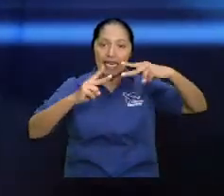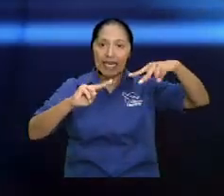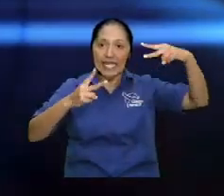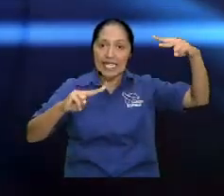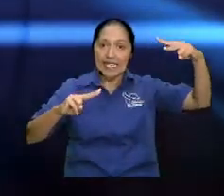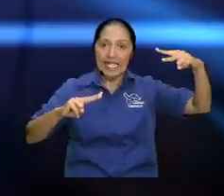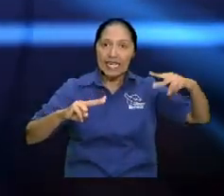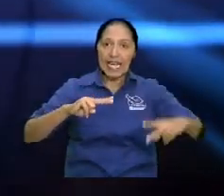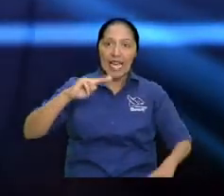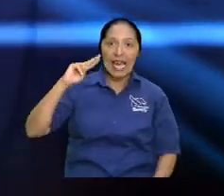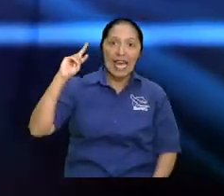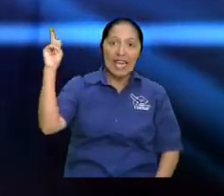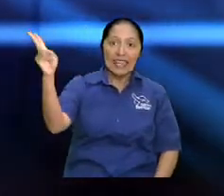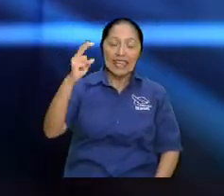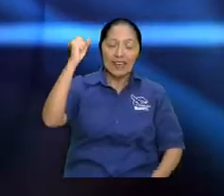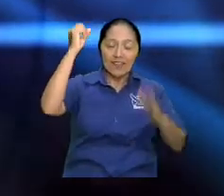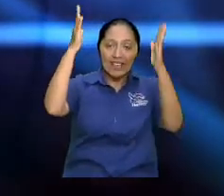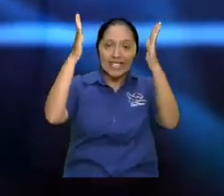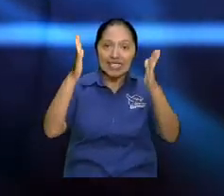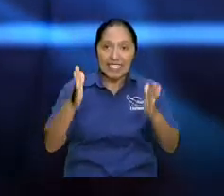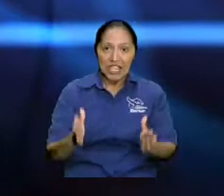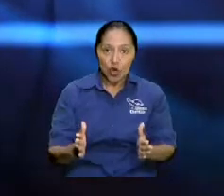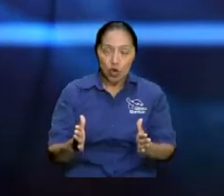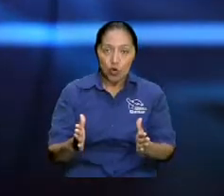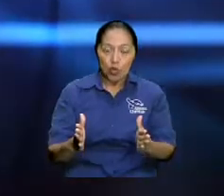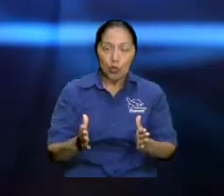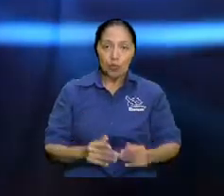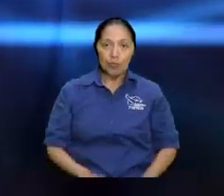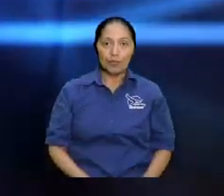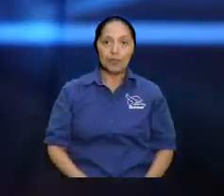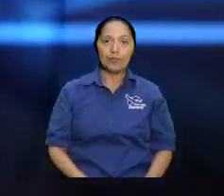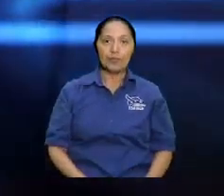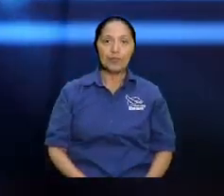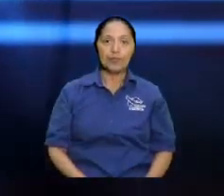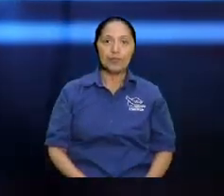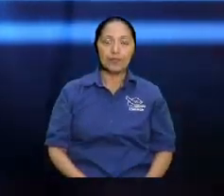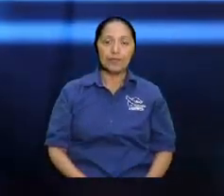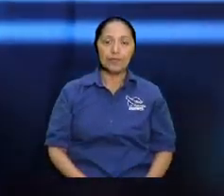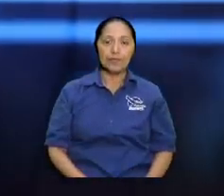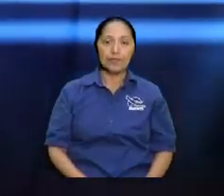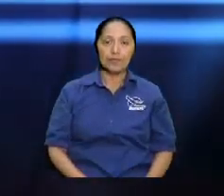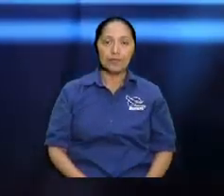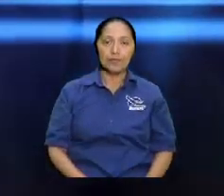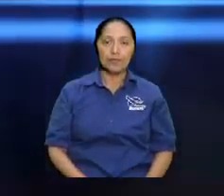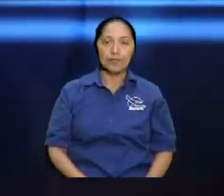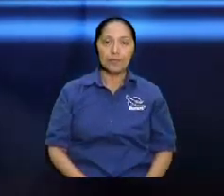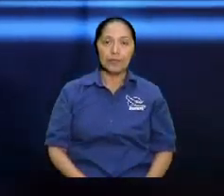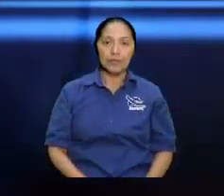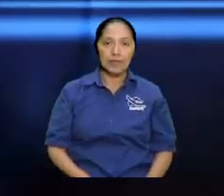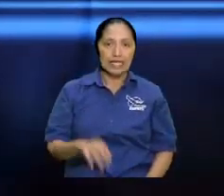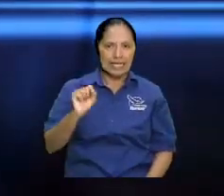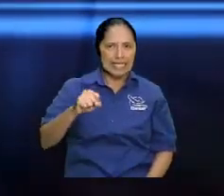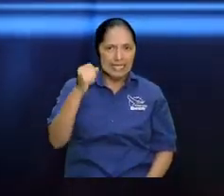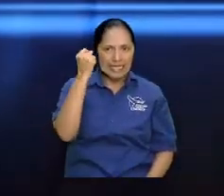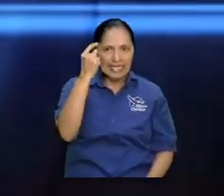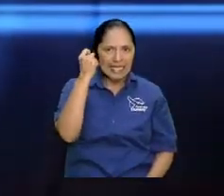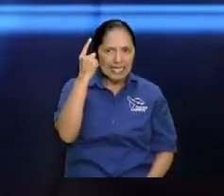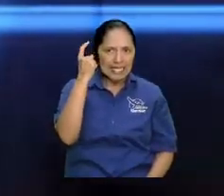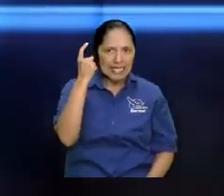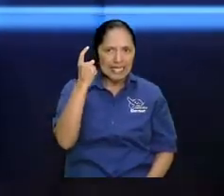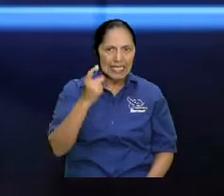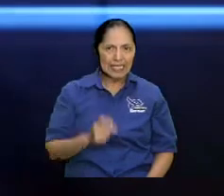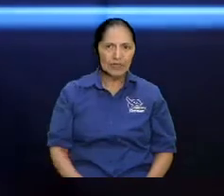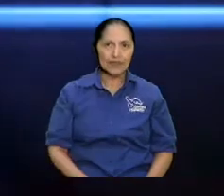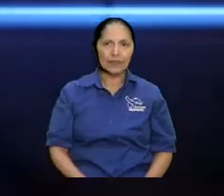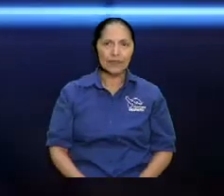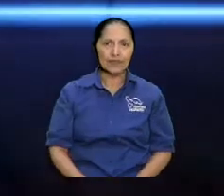descritas en este ejemplo glorioso. Sí me voy a entender, ¿verdad que sí? Bueno, más me vale a mí y a usted también, porque yo sí, por lo menos